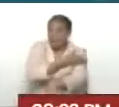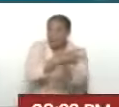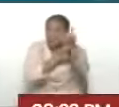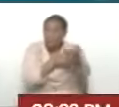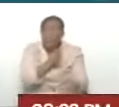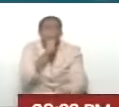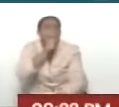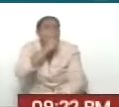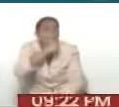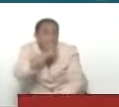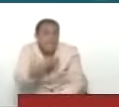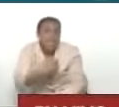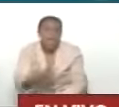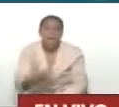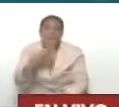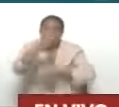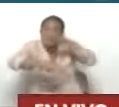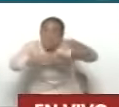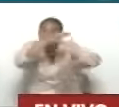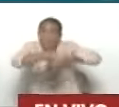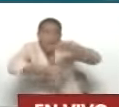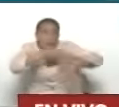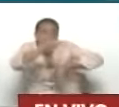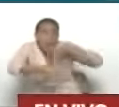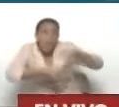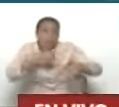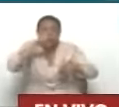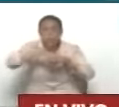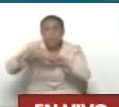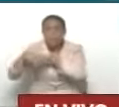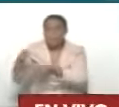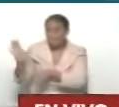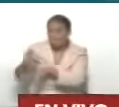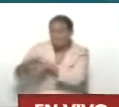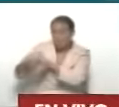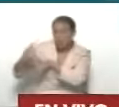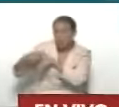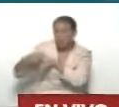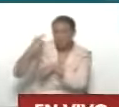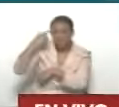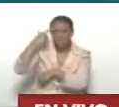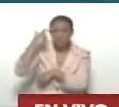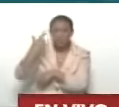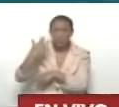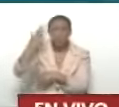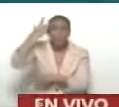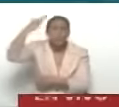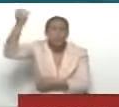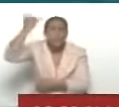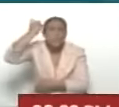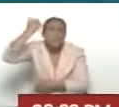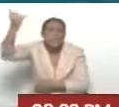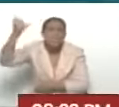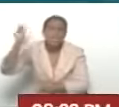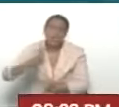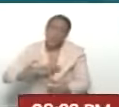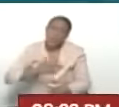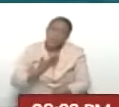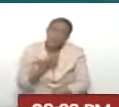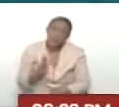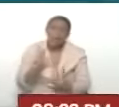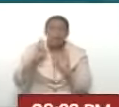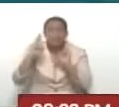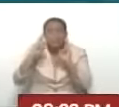Victoria, es así, de la Victoria, que estaba sentada al lado mío, me dijo, usted sabe que yo tengo un sueño, que yo siempre